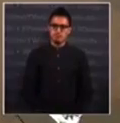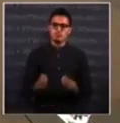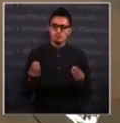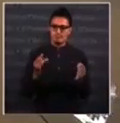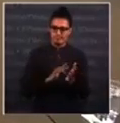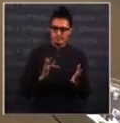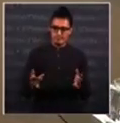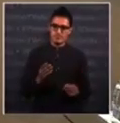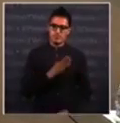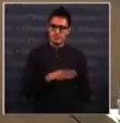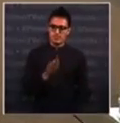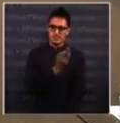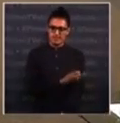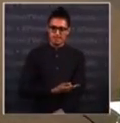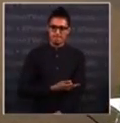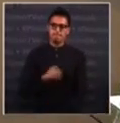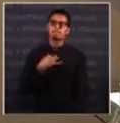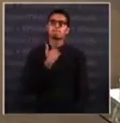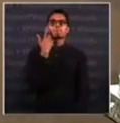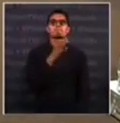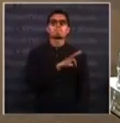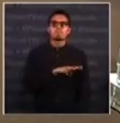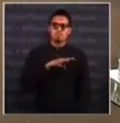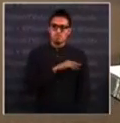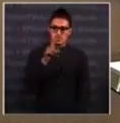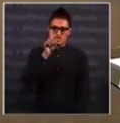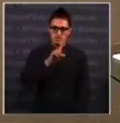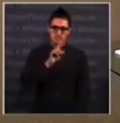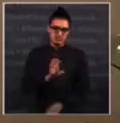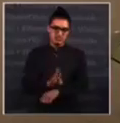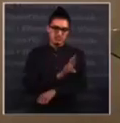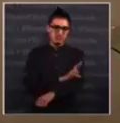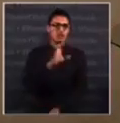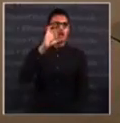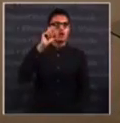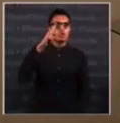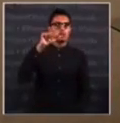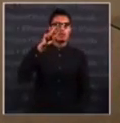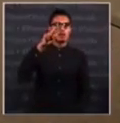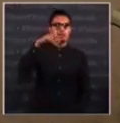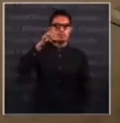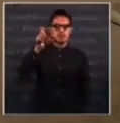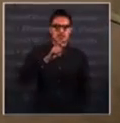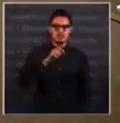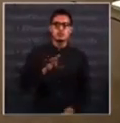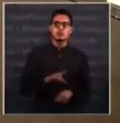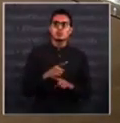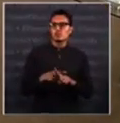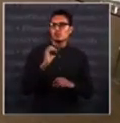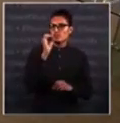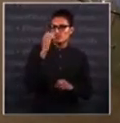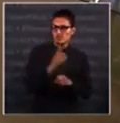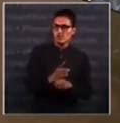tardes. Felicitar desde luego al Consejo Coordinador y a Coparmex por esta oportunidad que nos brinda también como ciudadanos, pero también